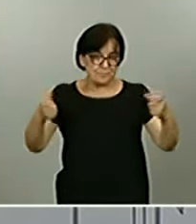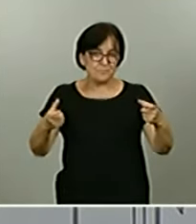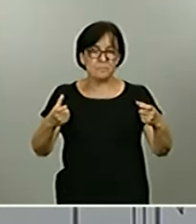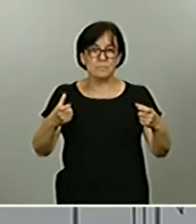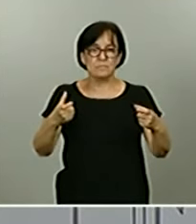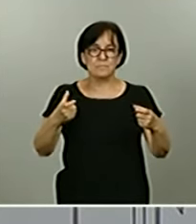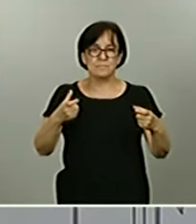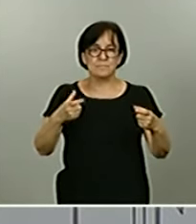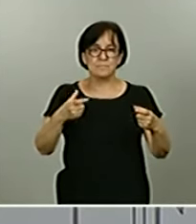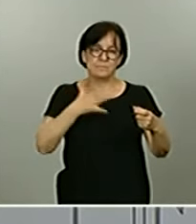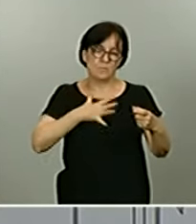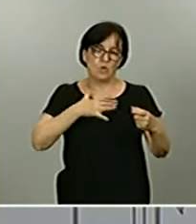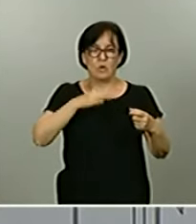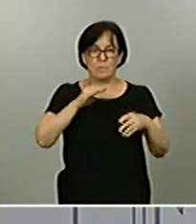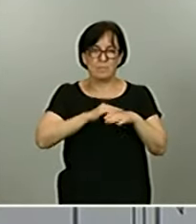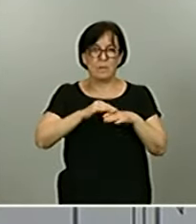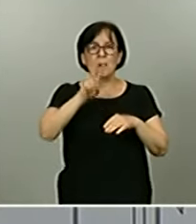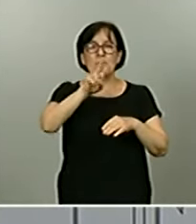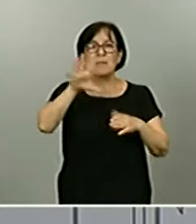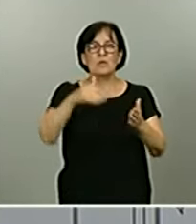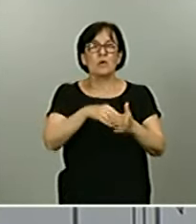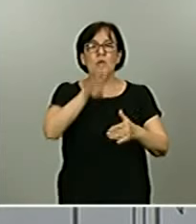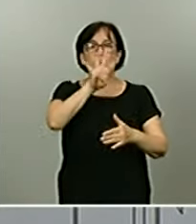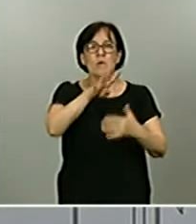de 25.417 casos.